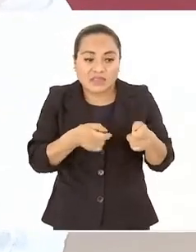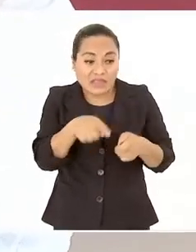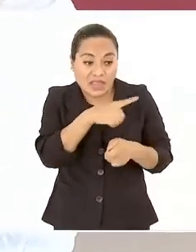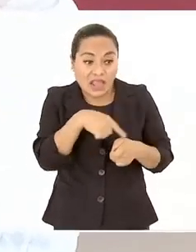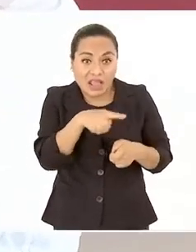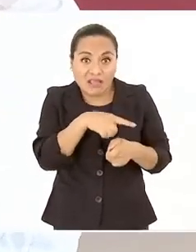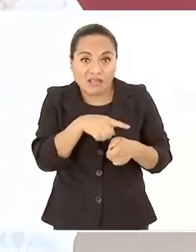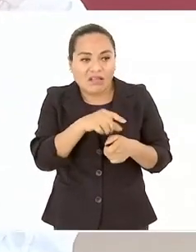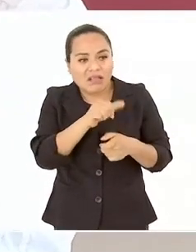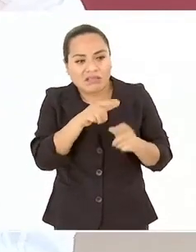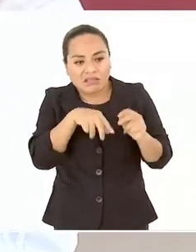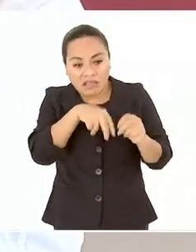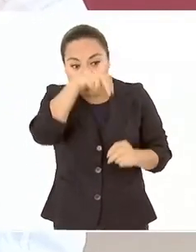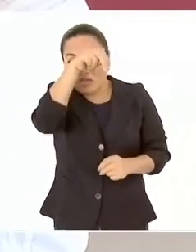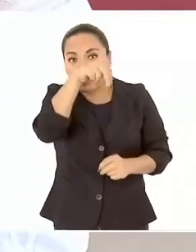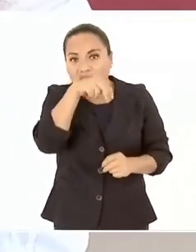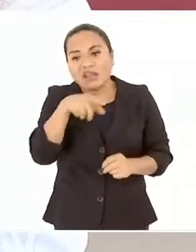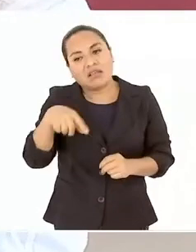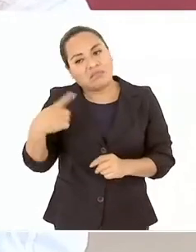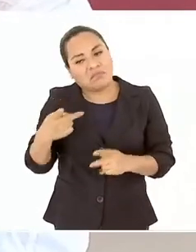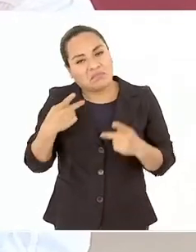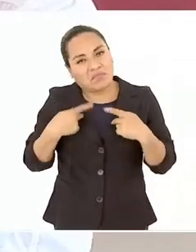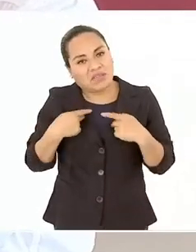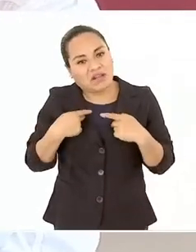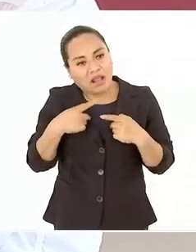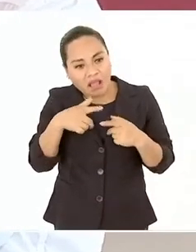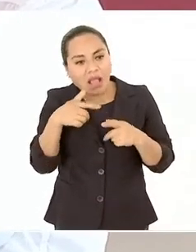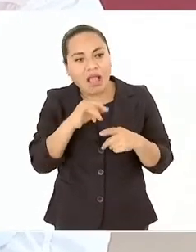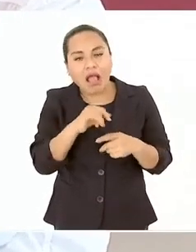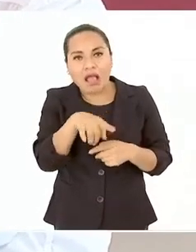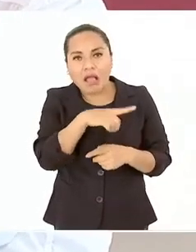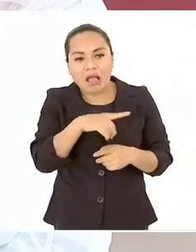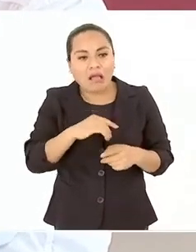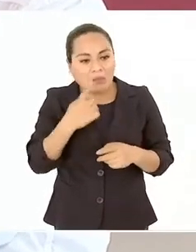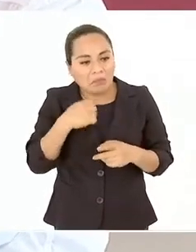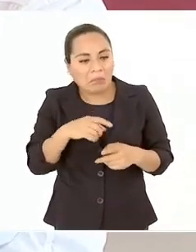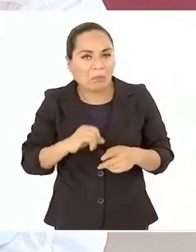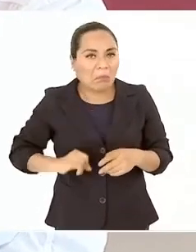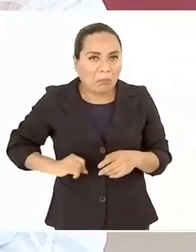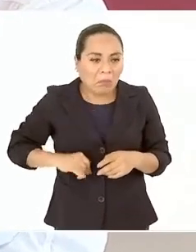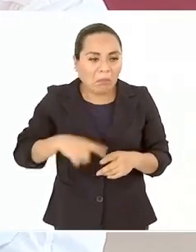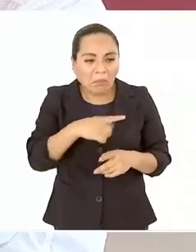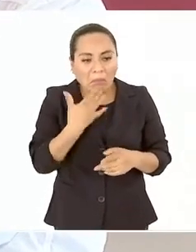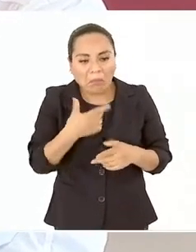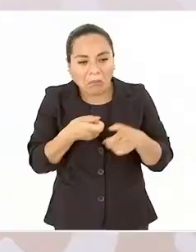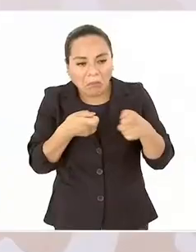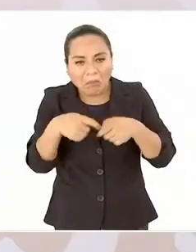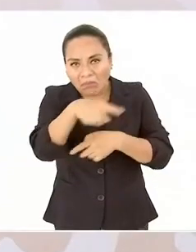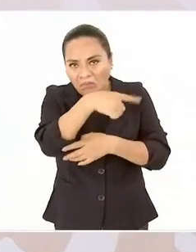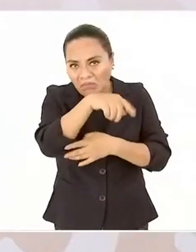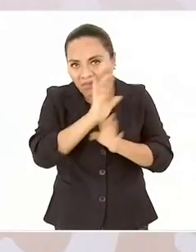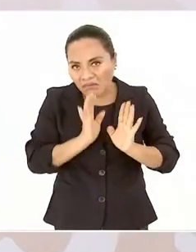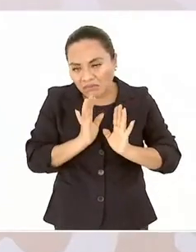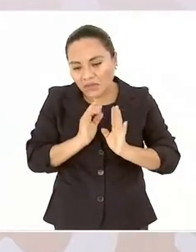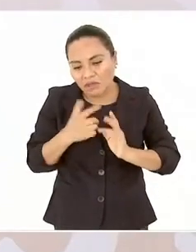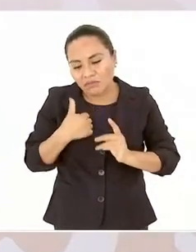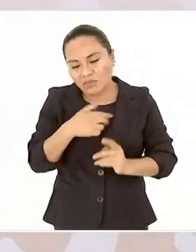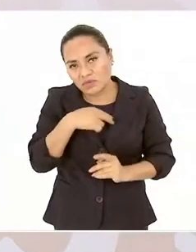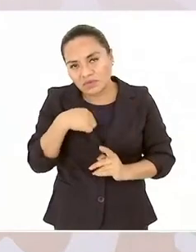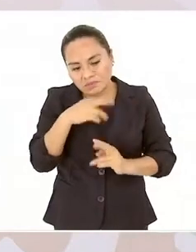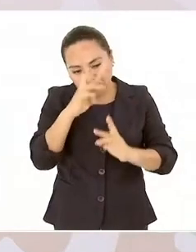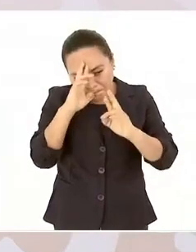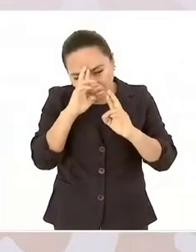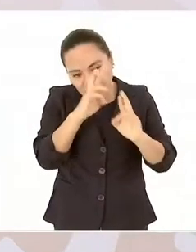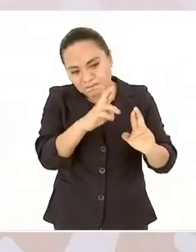comprometidos y decidimos respetar esos acuerdos. Nosotros no